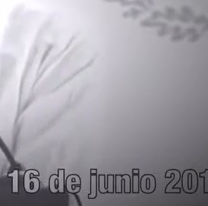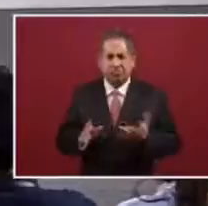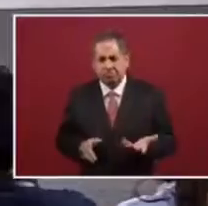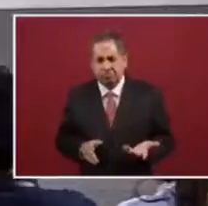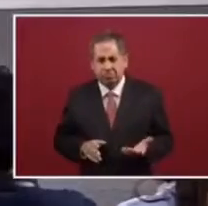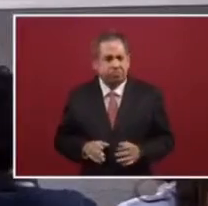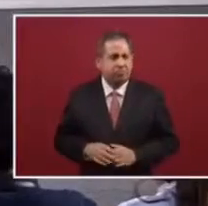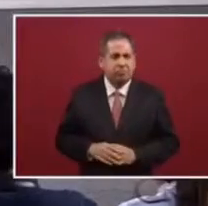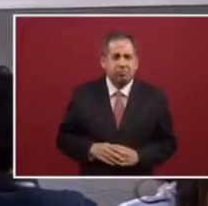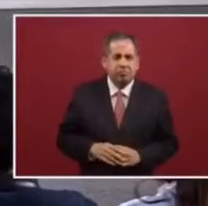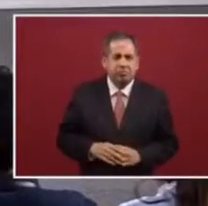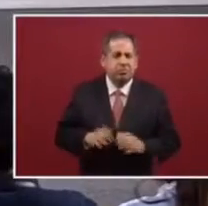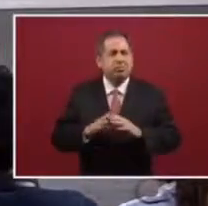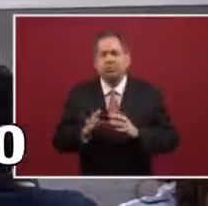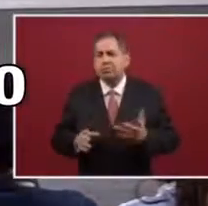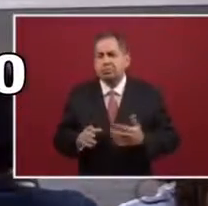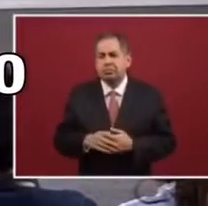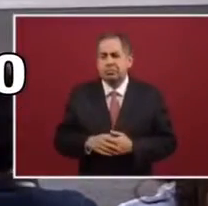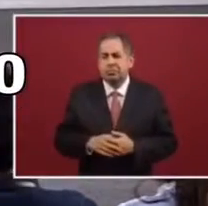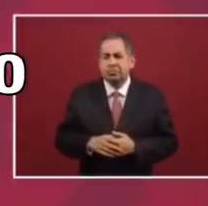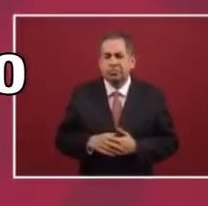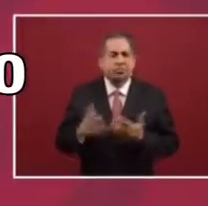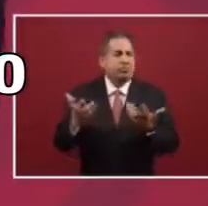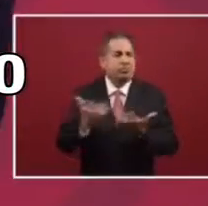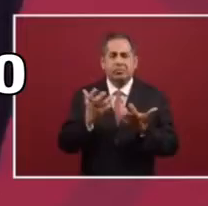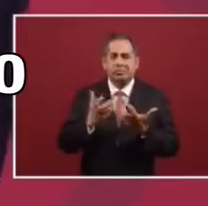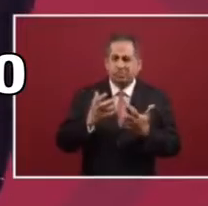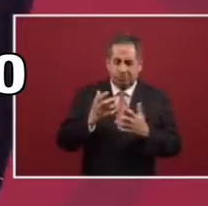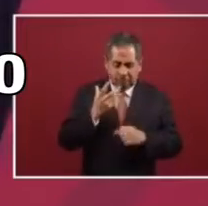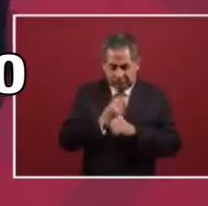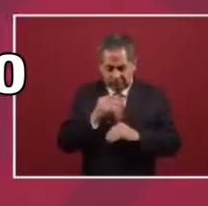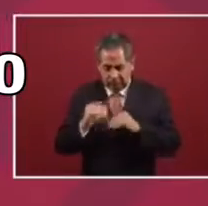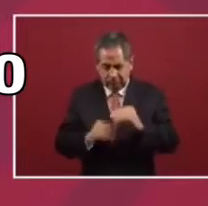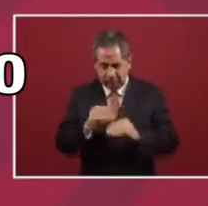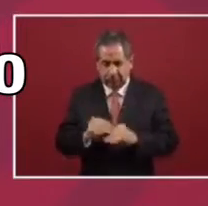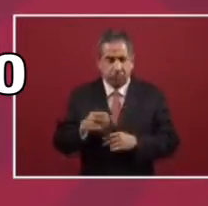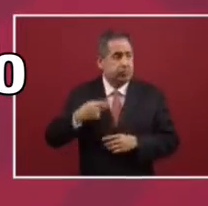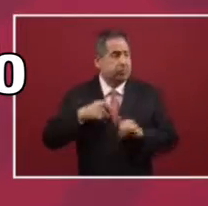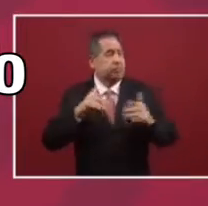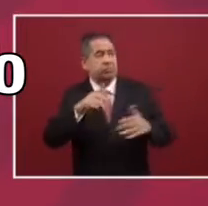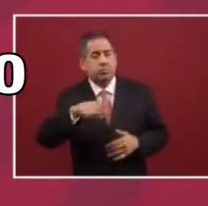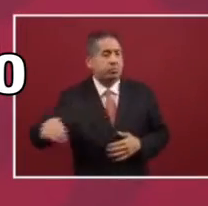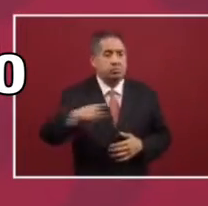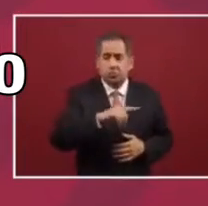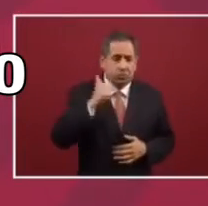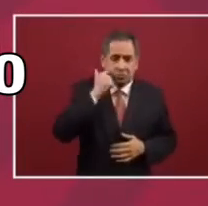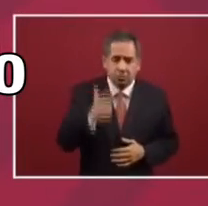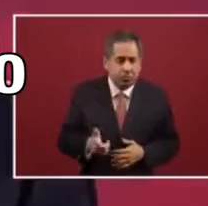vamos a llevar a cabo una obra que no quiere la gente?